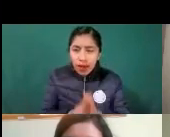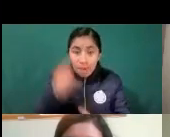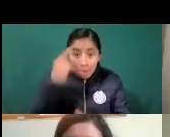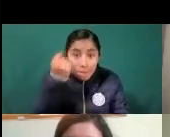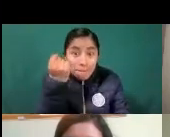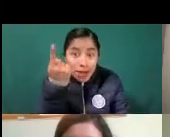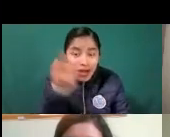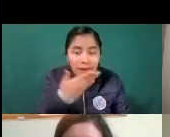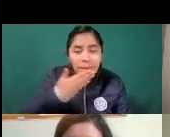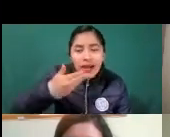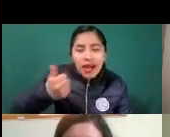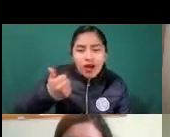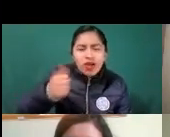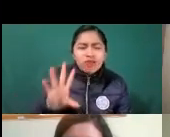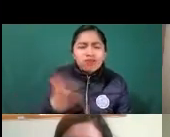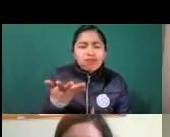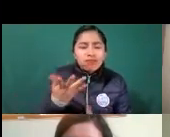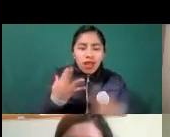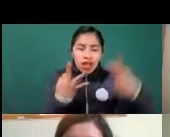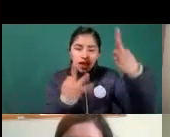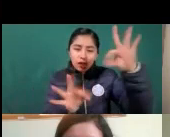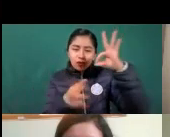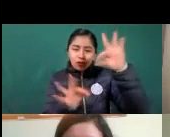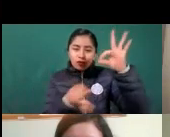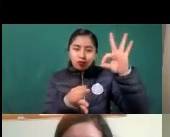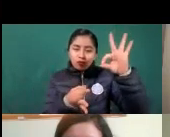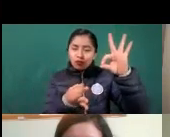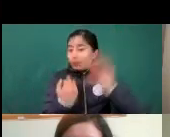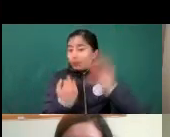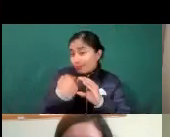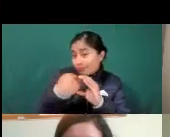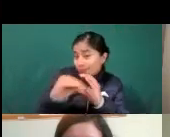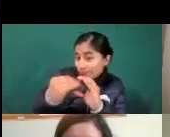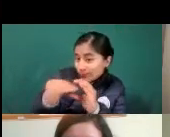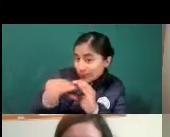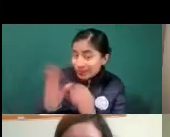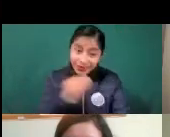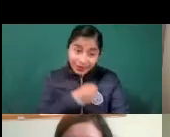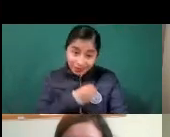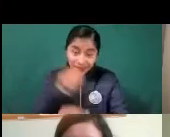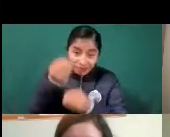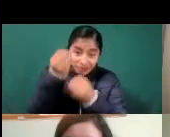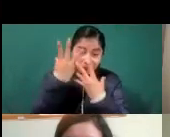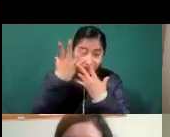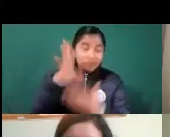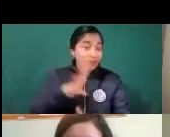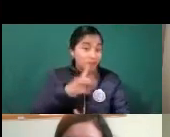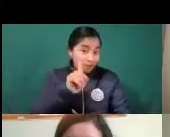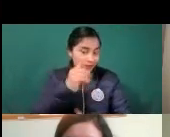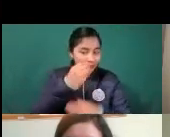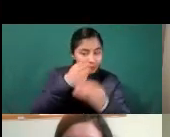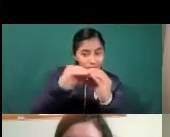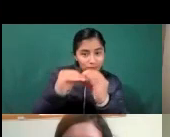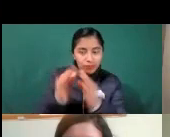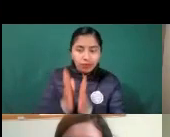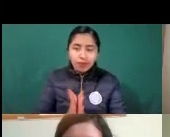más. De igual manera, el documento pues también está para los que quieran informarse más, ¿verdad? Pero tratamos de darlo acá